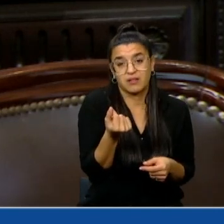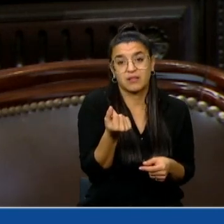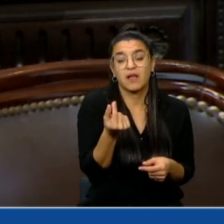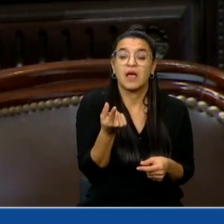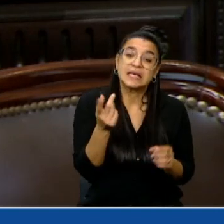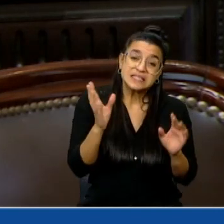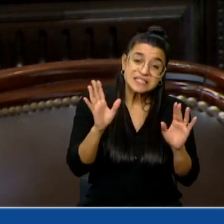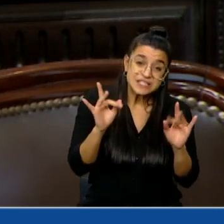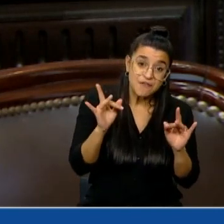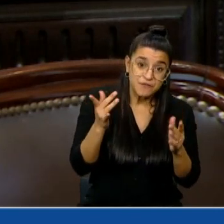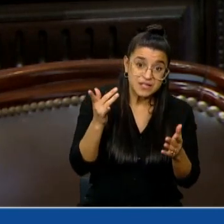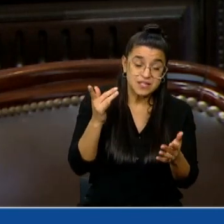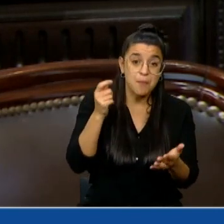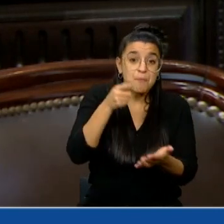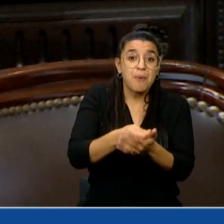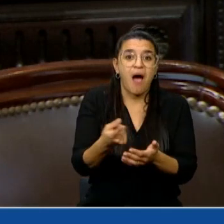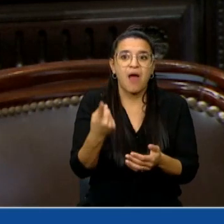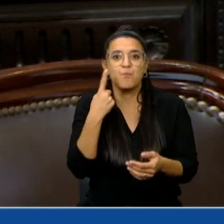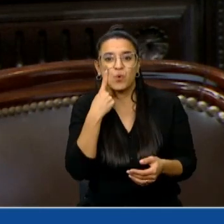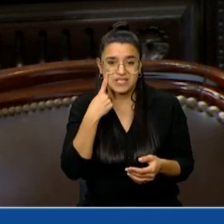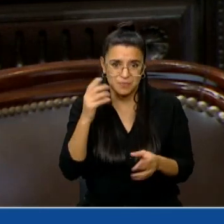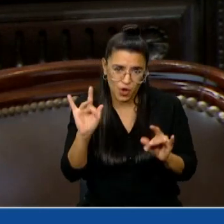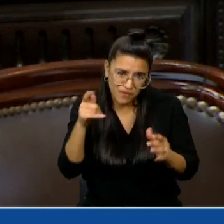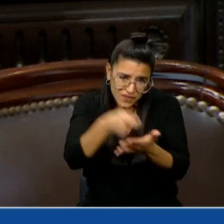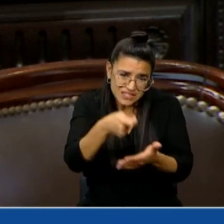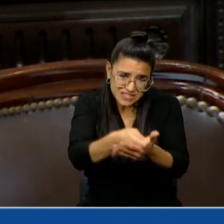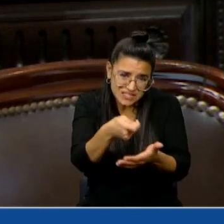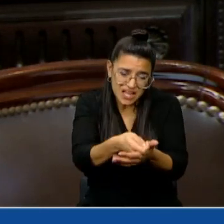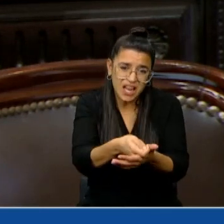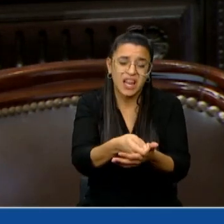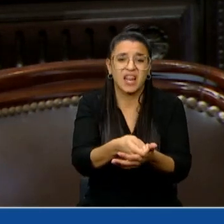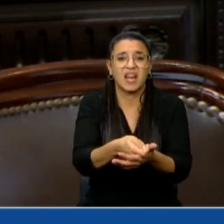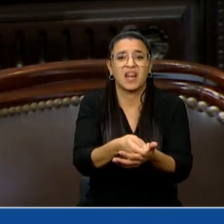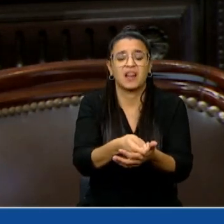es difícil de afrontar por los municipios,